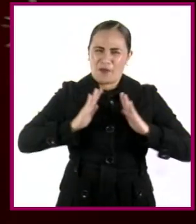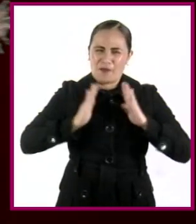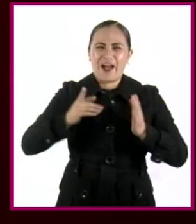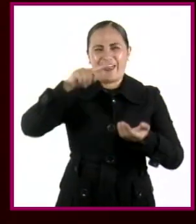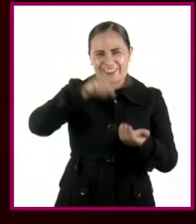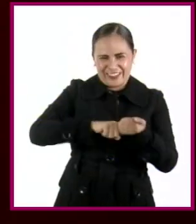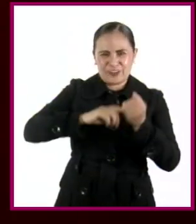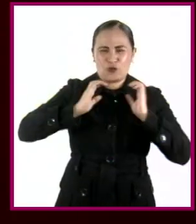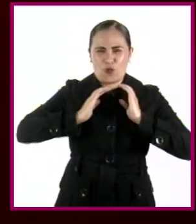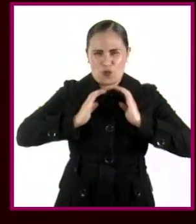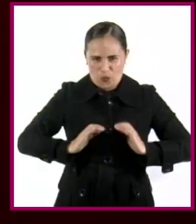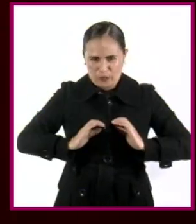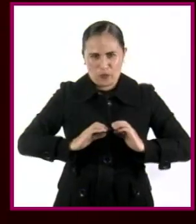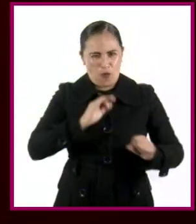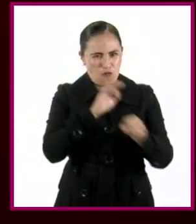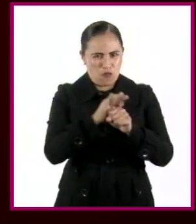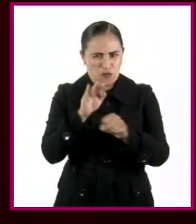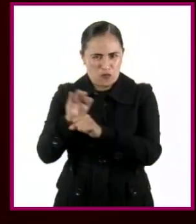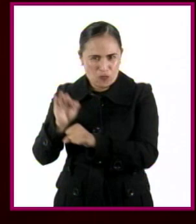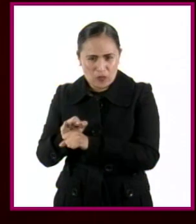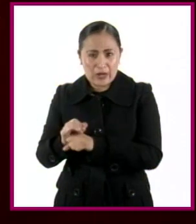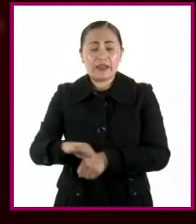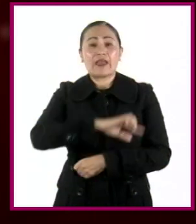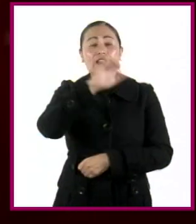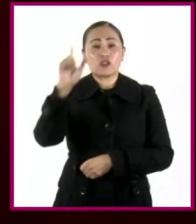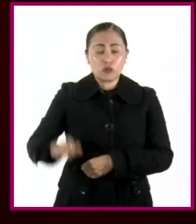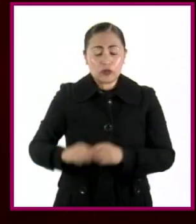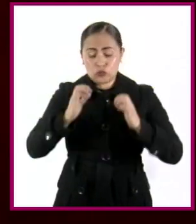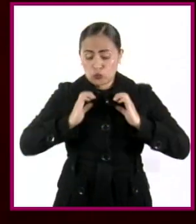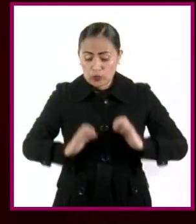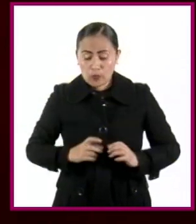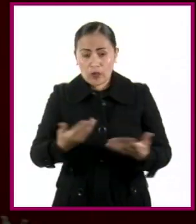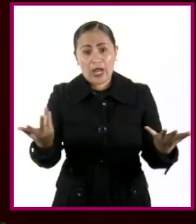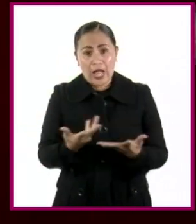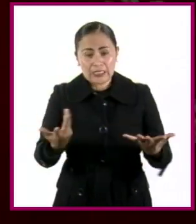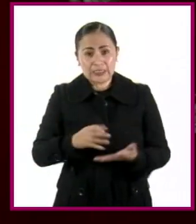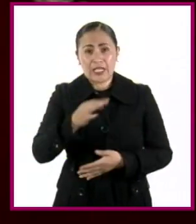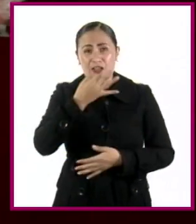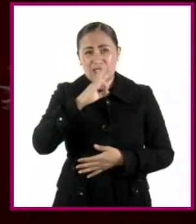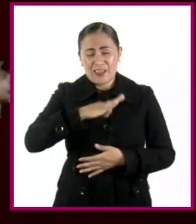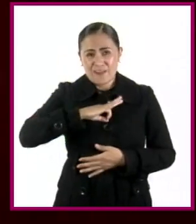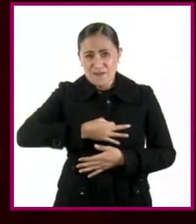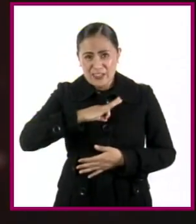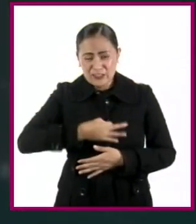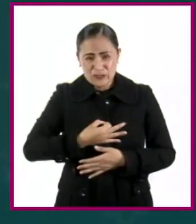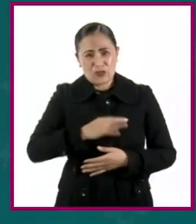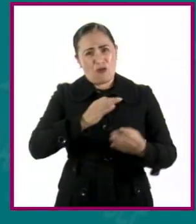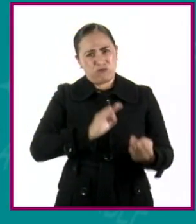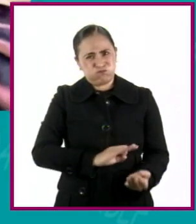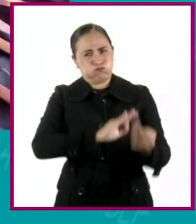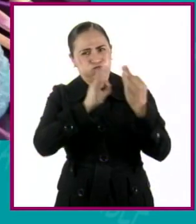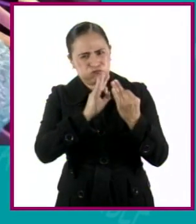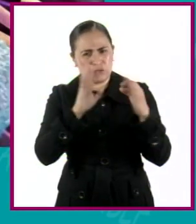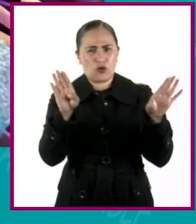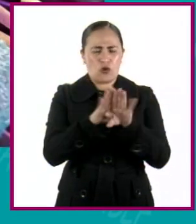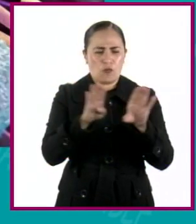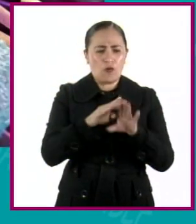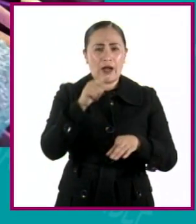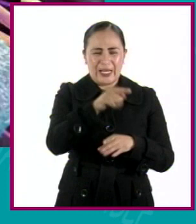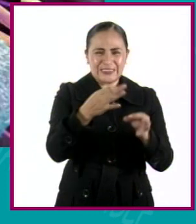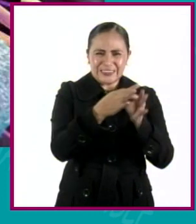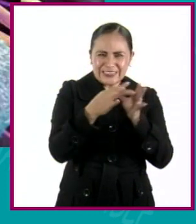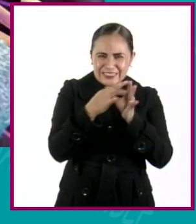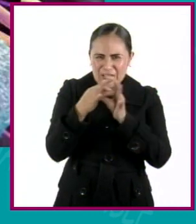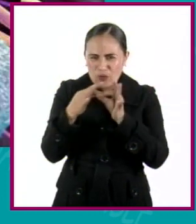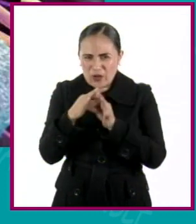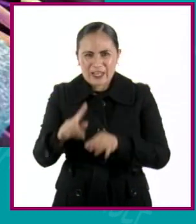envían mensajes que determinan la intensidad de la respuesta del organismo ante una infección. Las células T son importantes para poner en